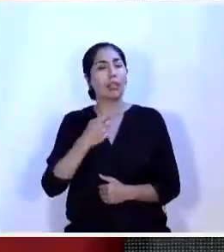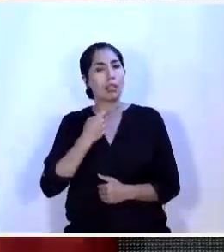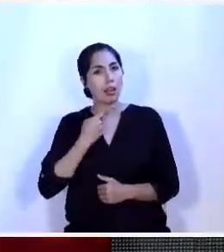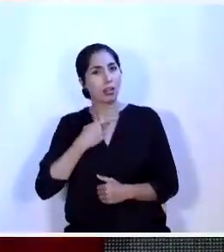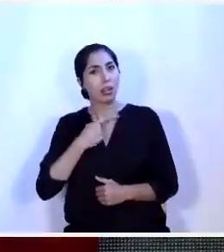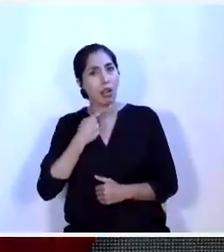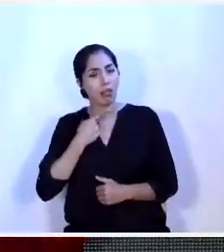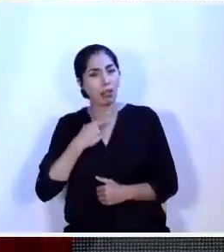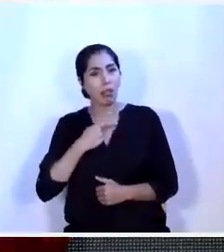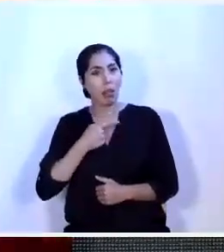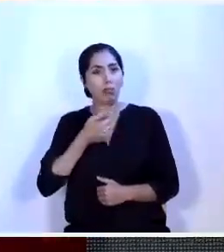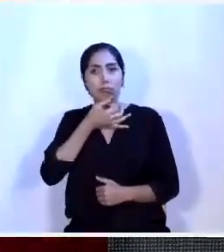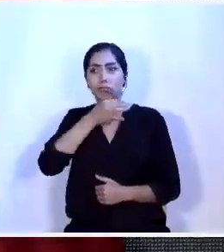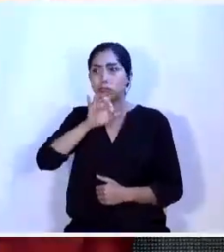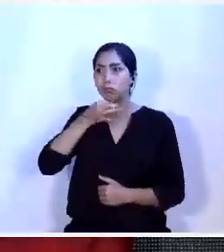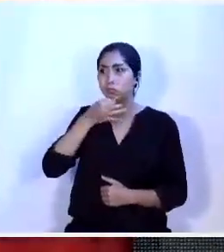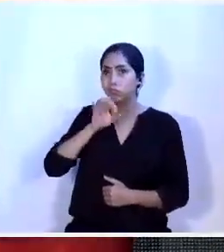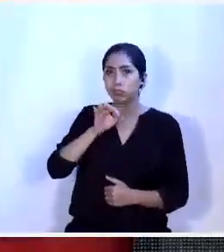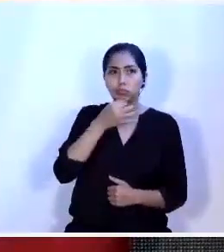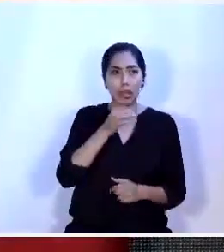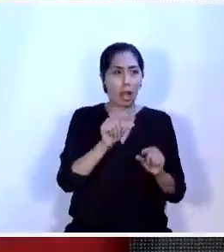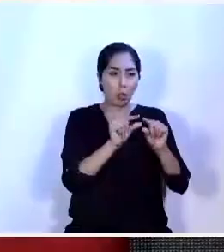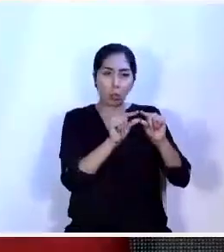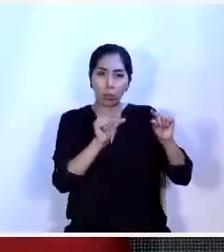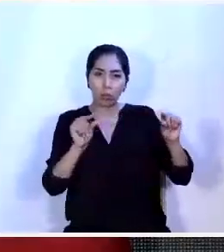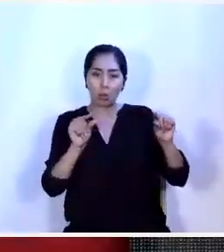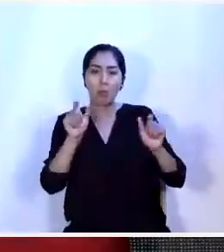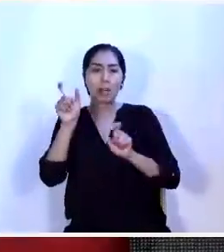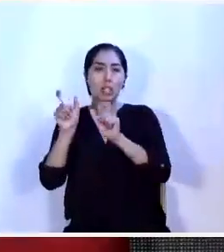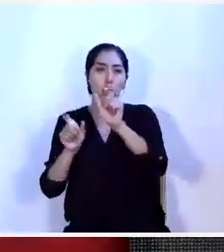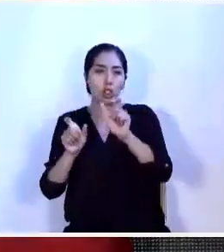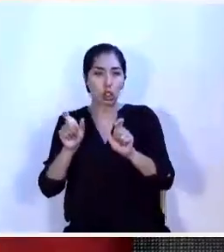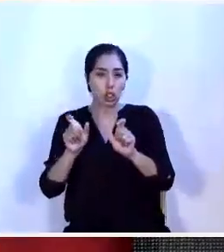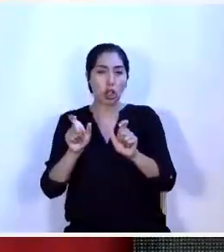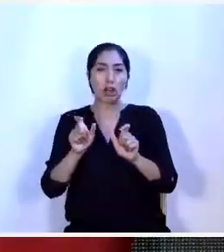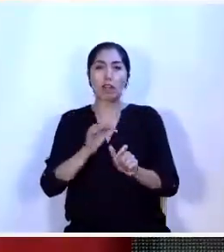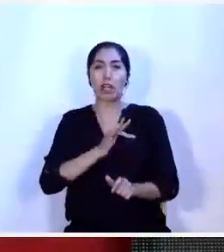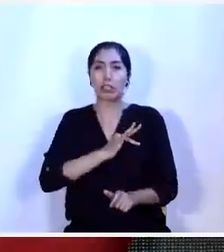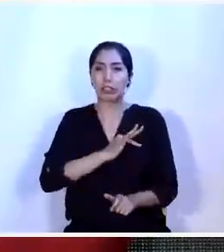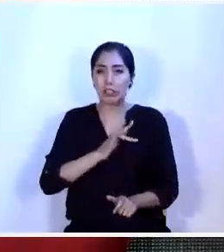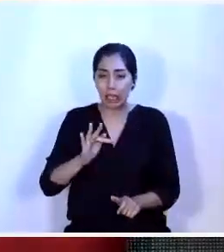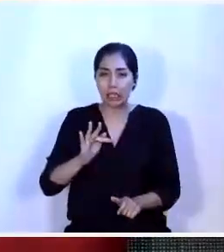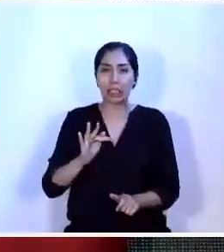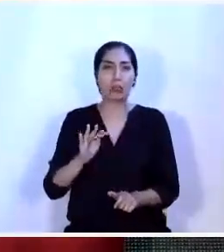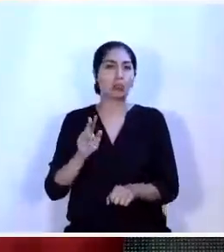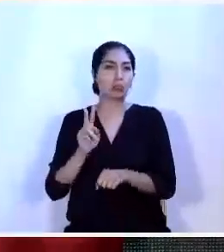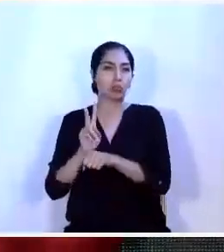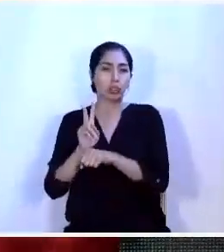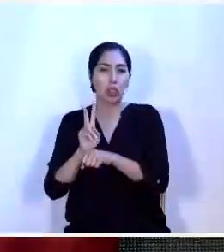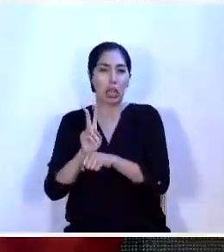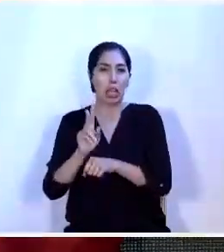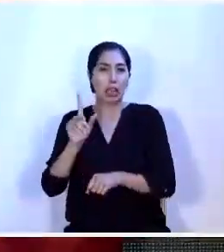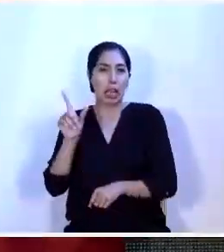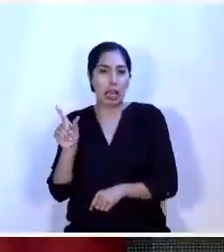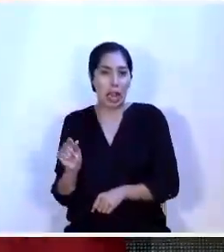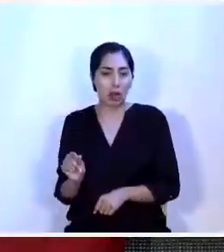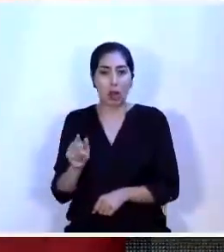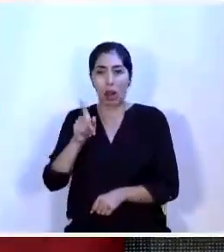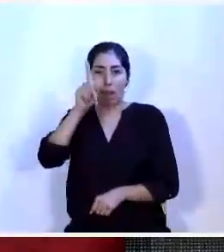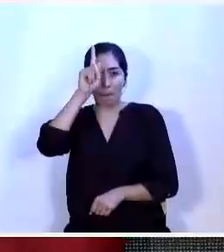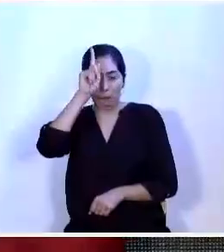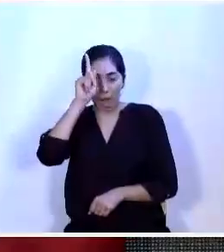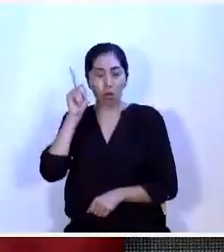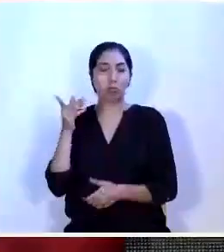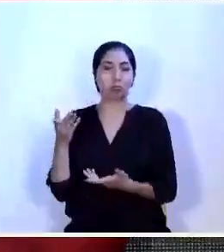que se han hecho a autores franceses, académicos alemanes, italianos, españoles,